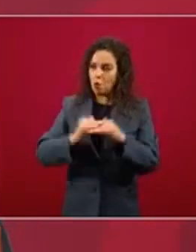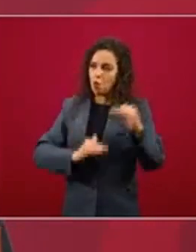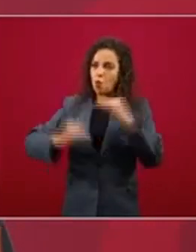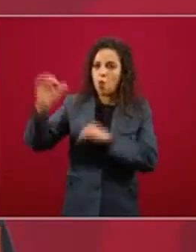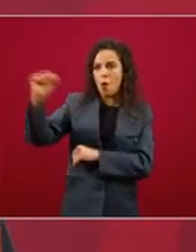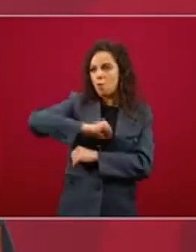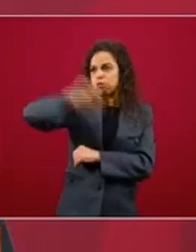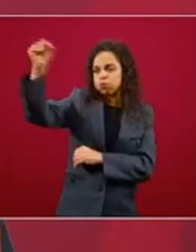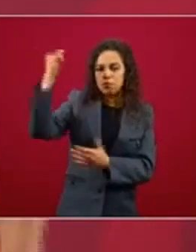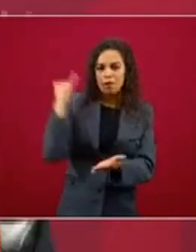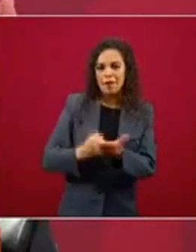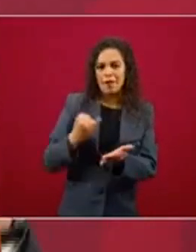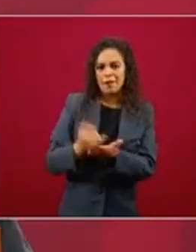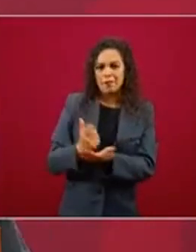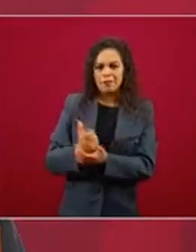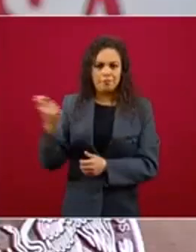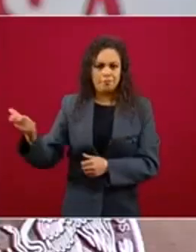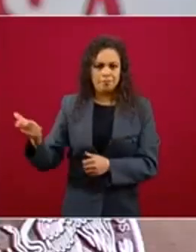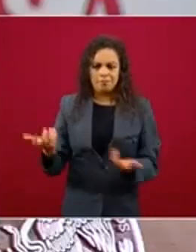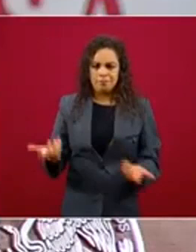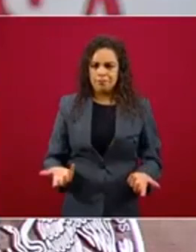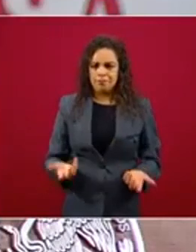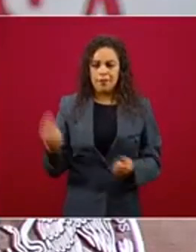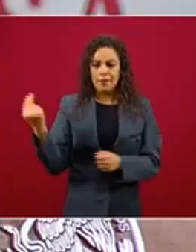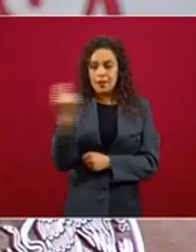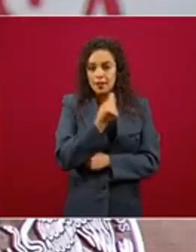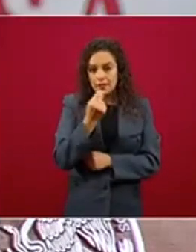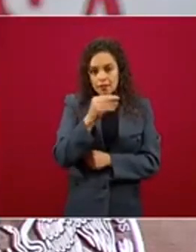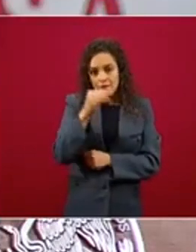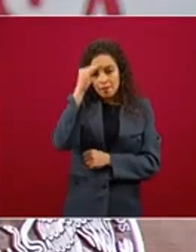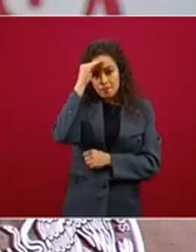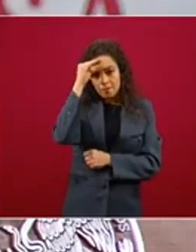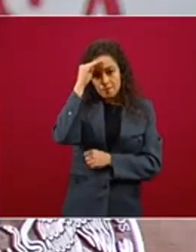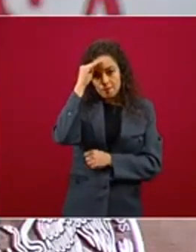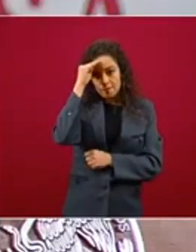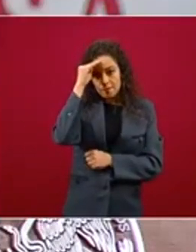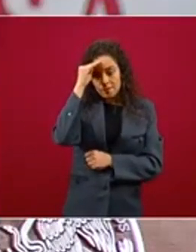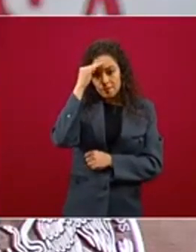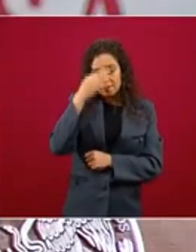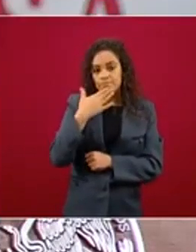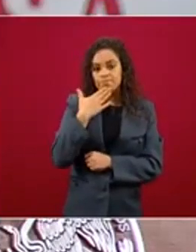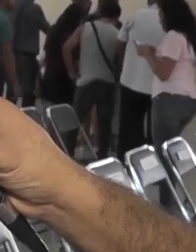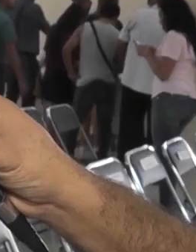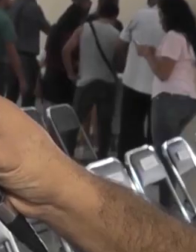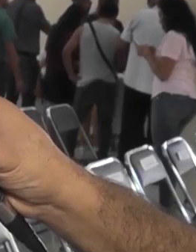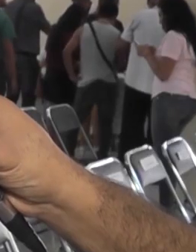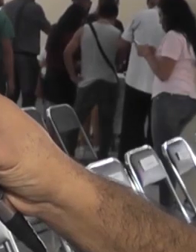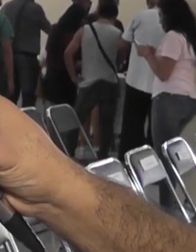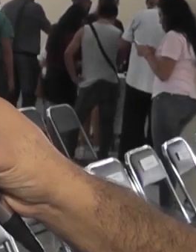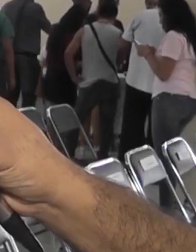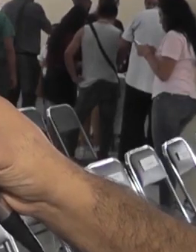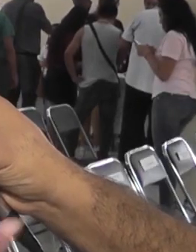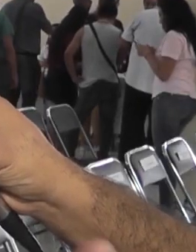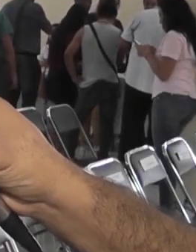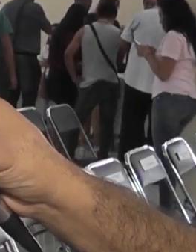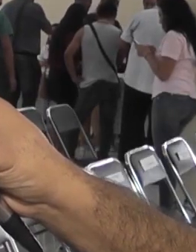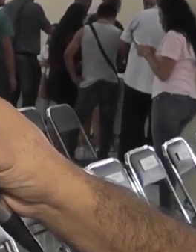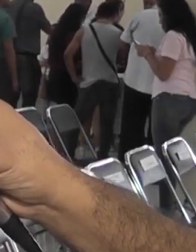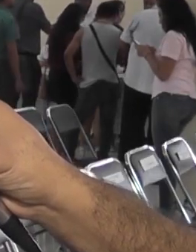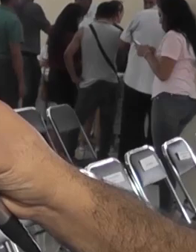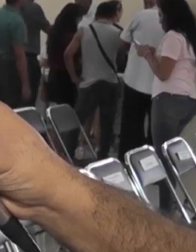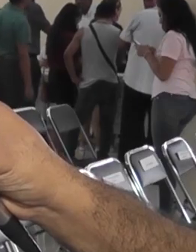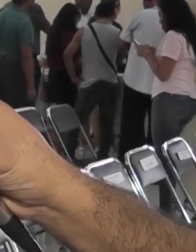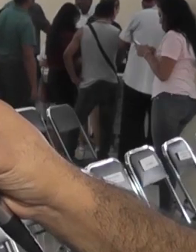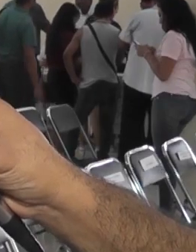cámara de diputados y no está en la agenda legislativa para el cierre del periodo ordinario de sesiones la comisionada municipal de trabajo y